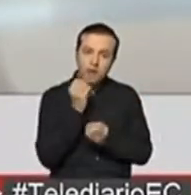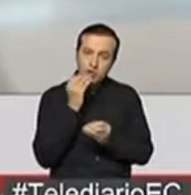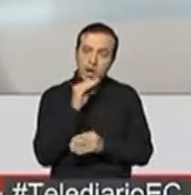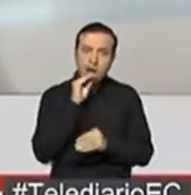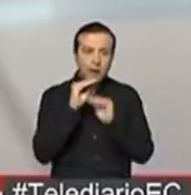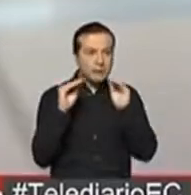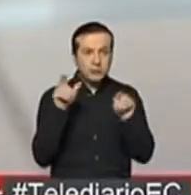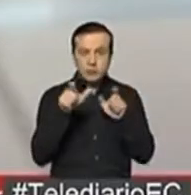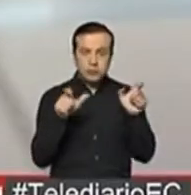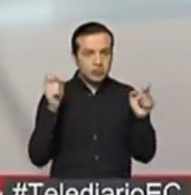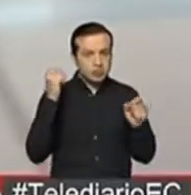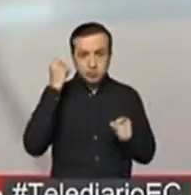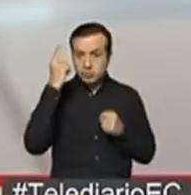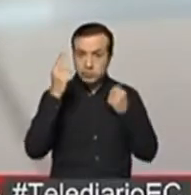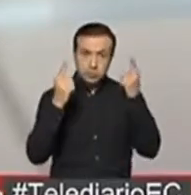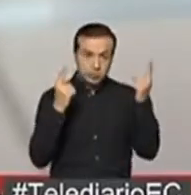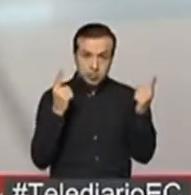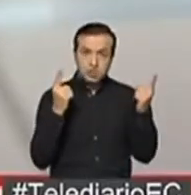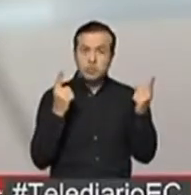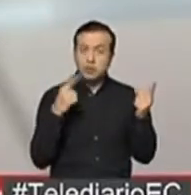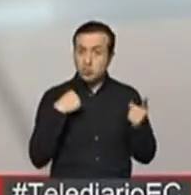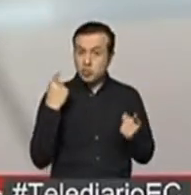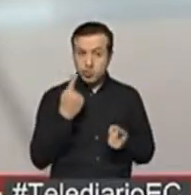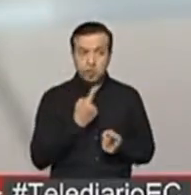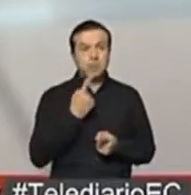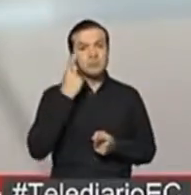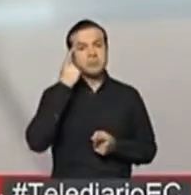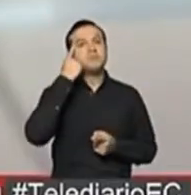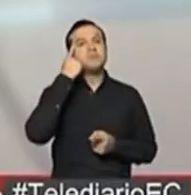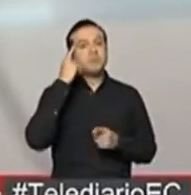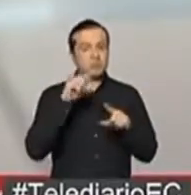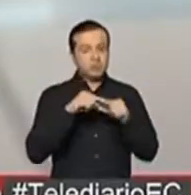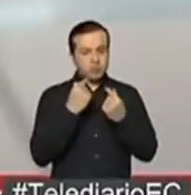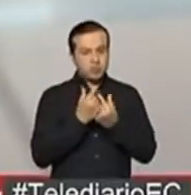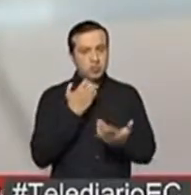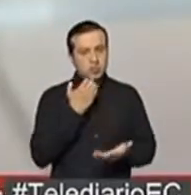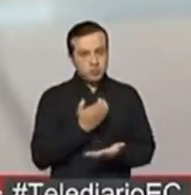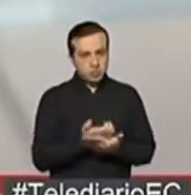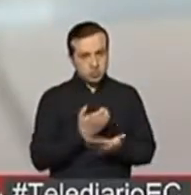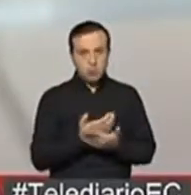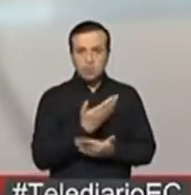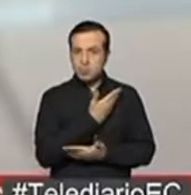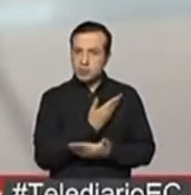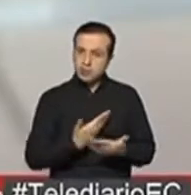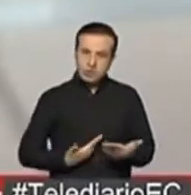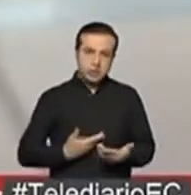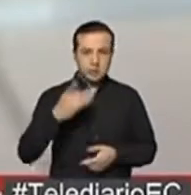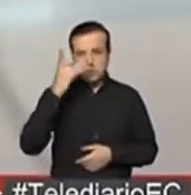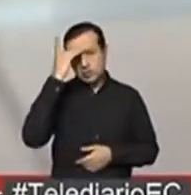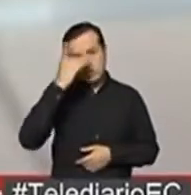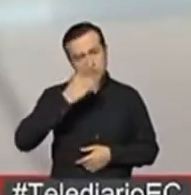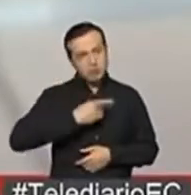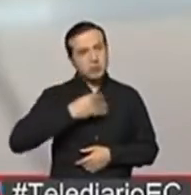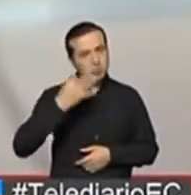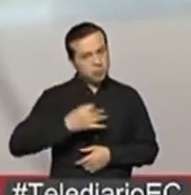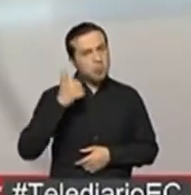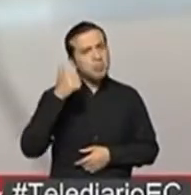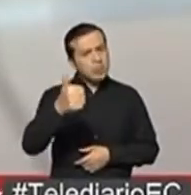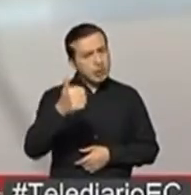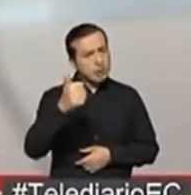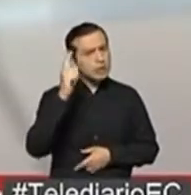información por eso mandó nosotros sostenemos como colegio economista que el presidente tomó la decisión adecuada